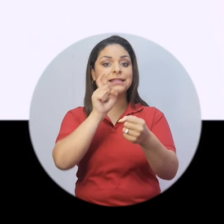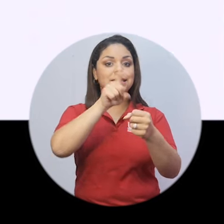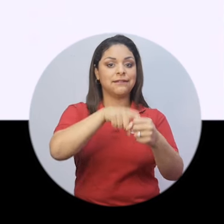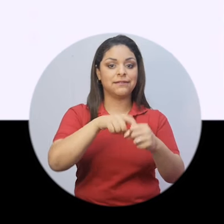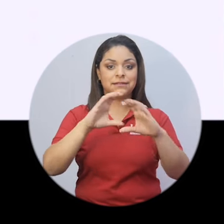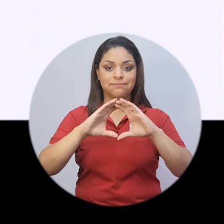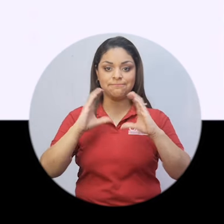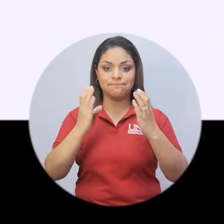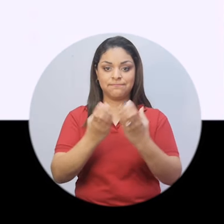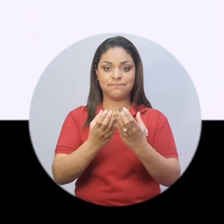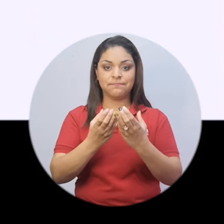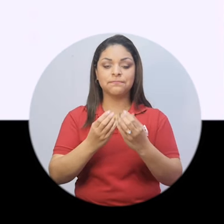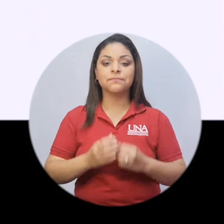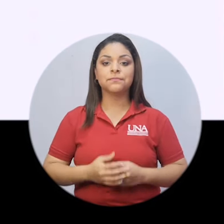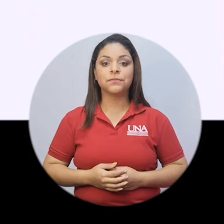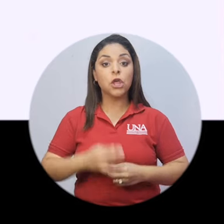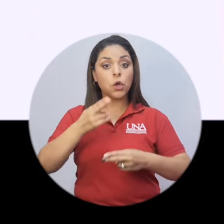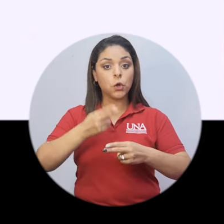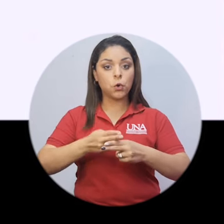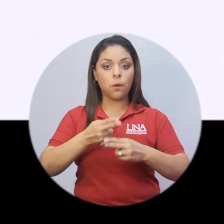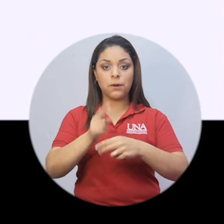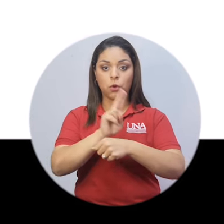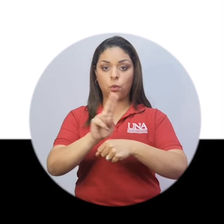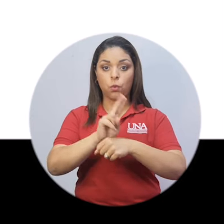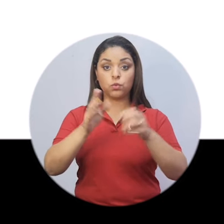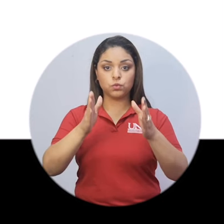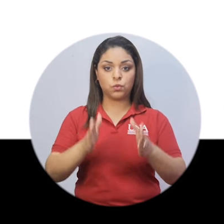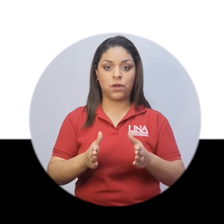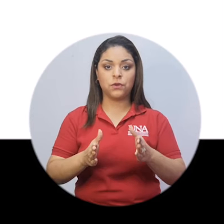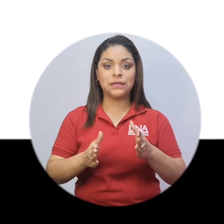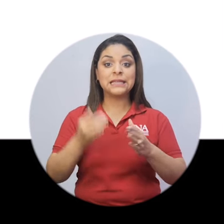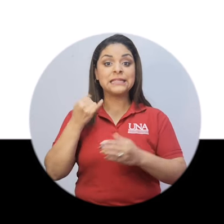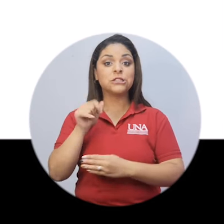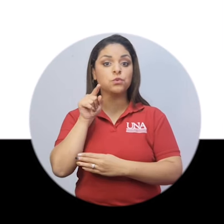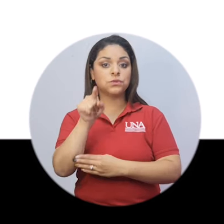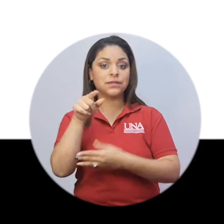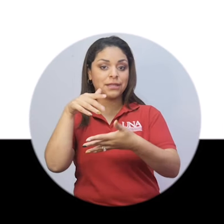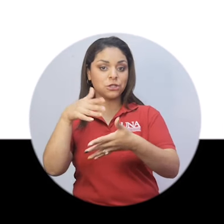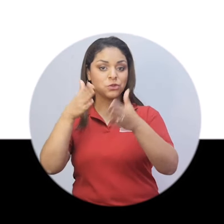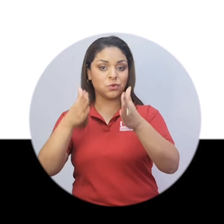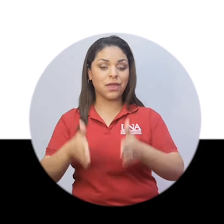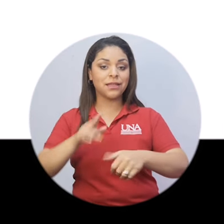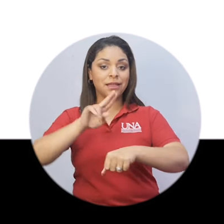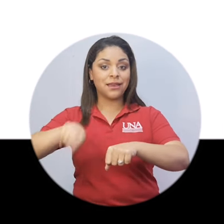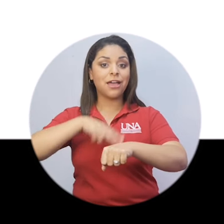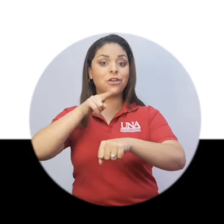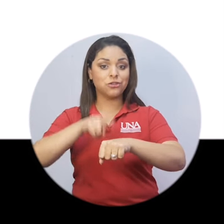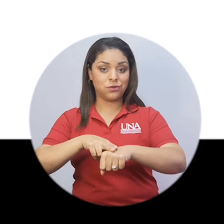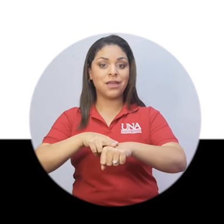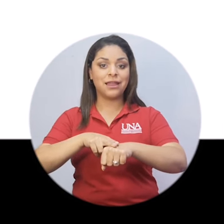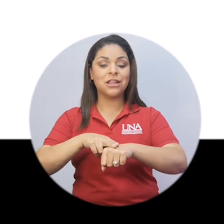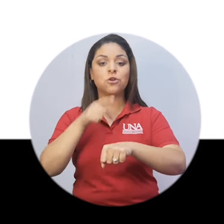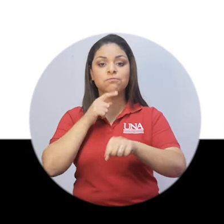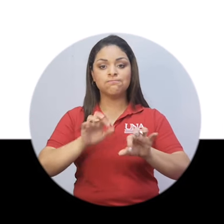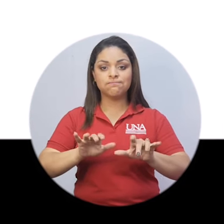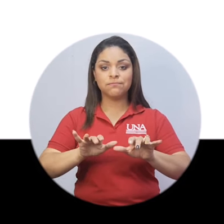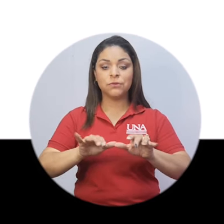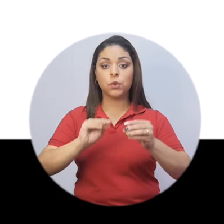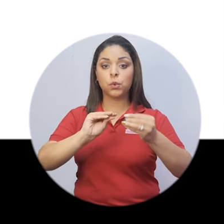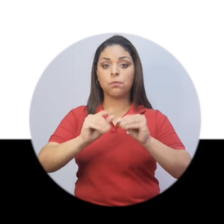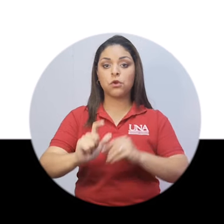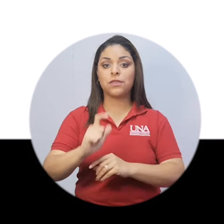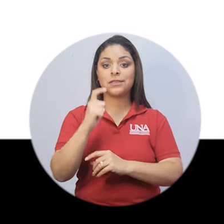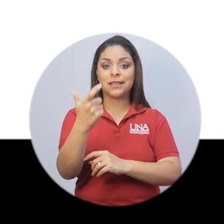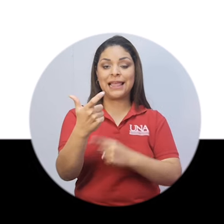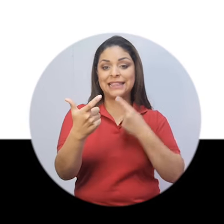opción Inscribirse a clases. Nombre de usuario. Si sos estudiante nacional, digita tu número de cédula